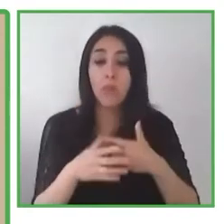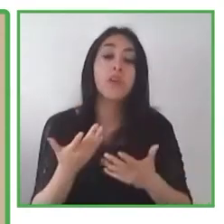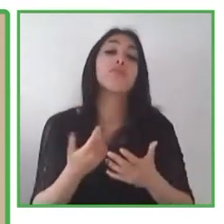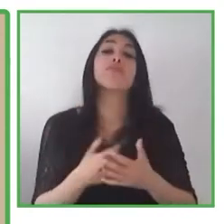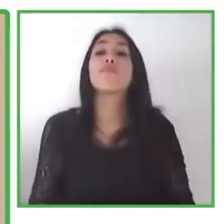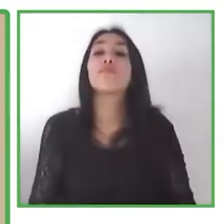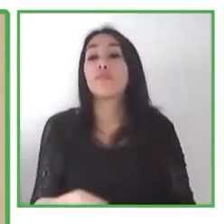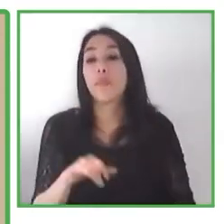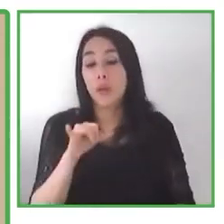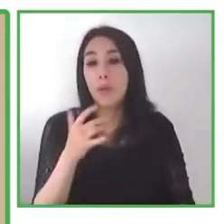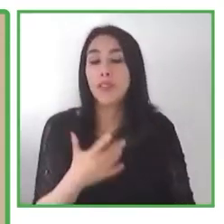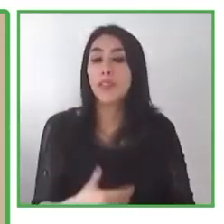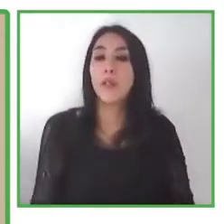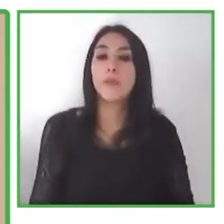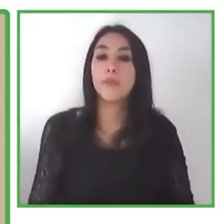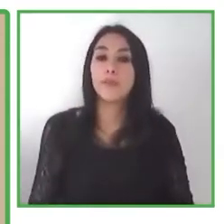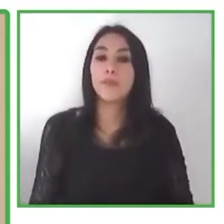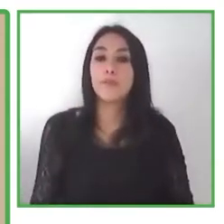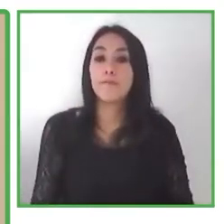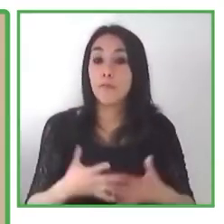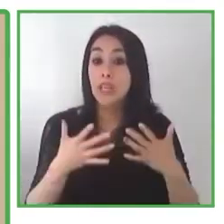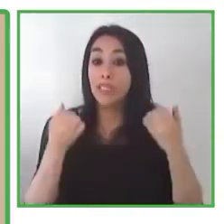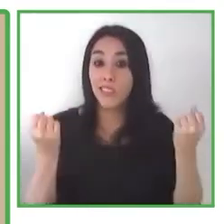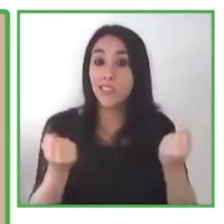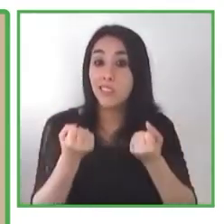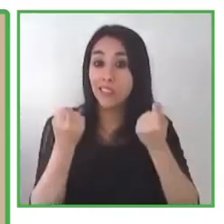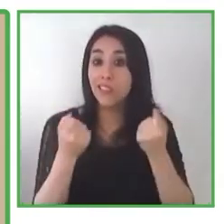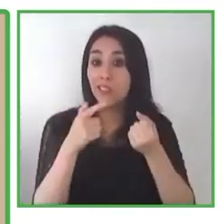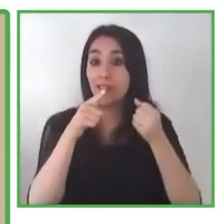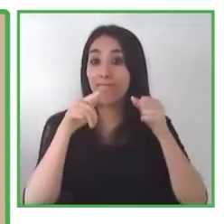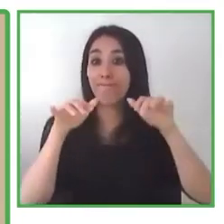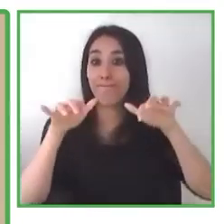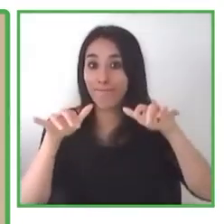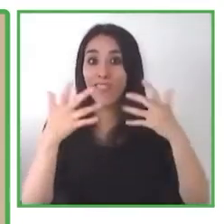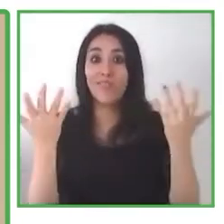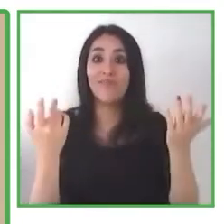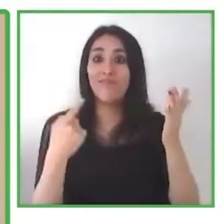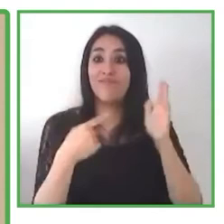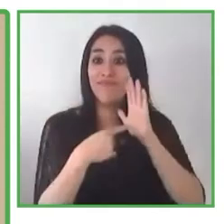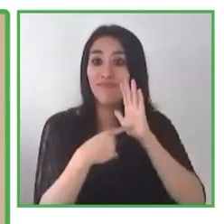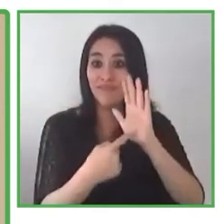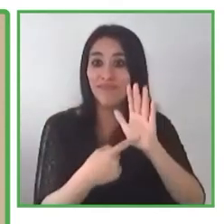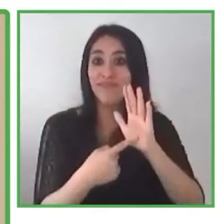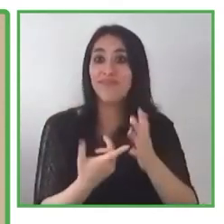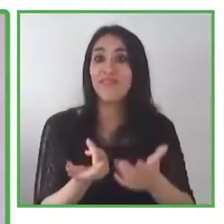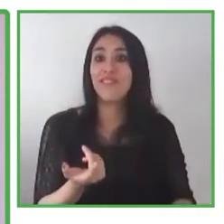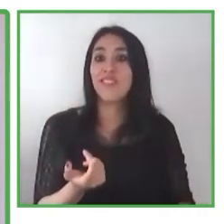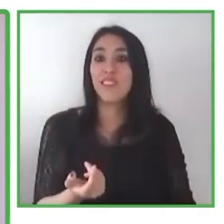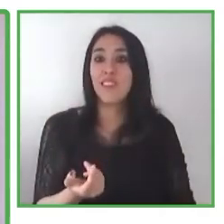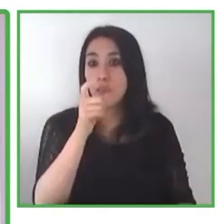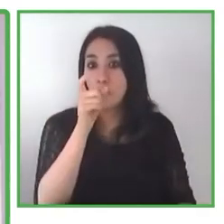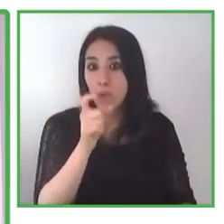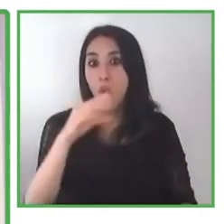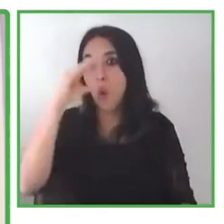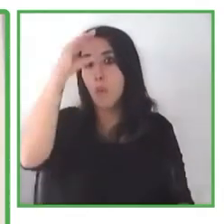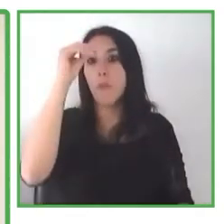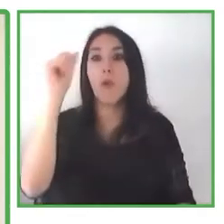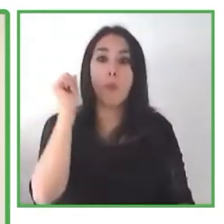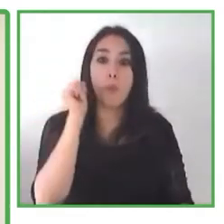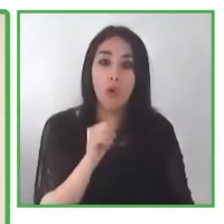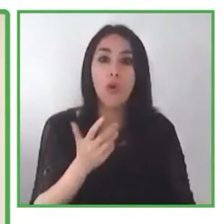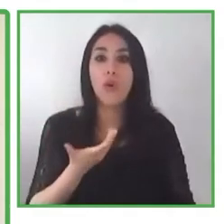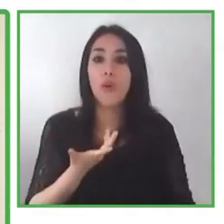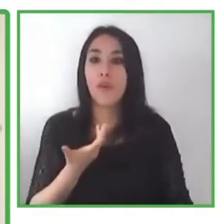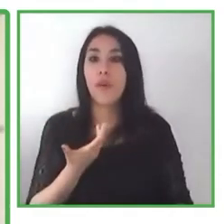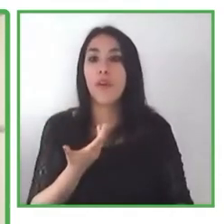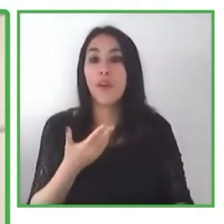con discapacidad. Y también se insta la participación completa e igual de mujeres y